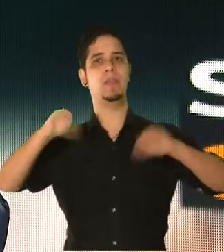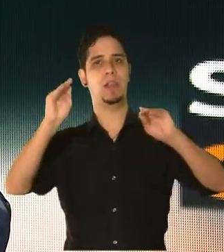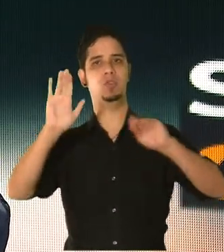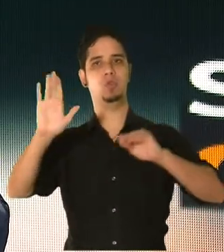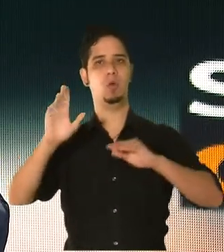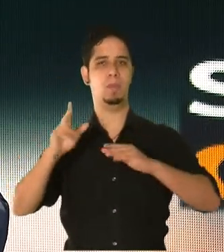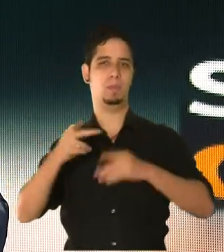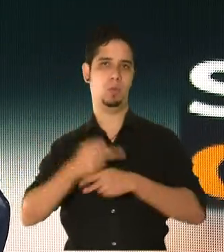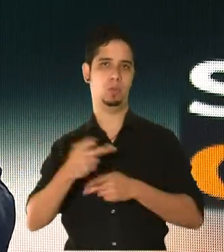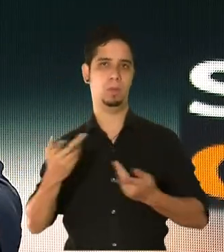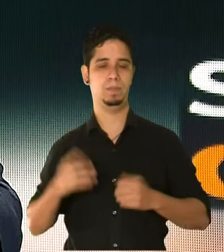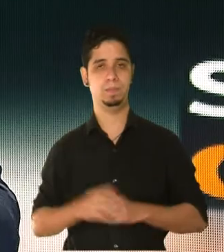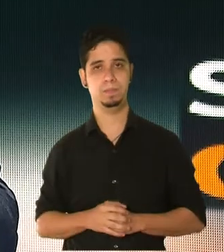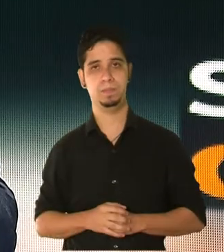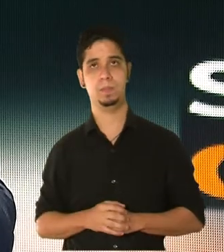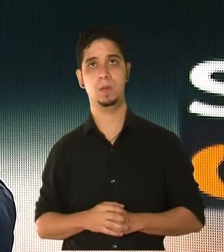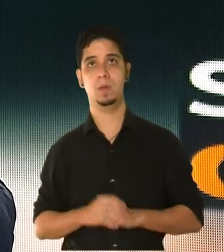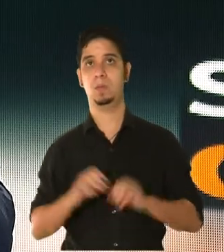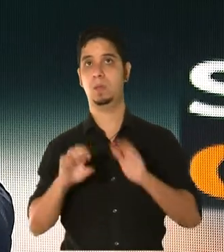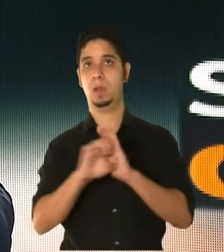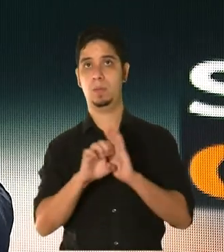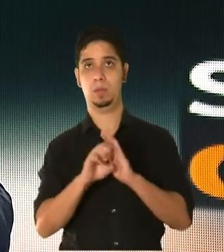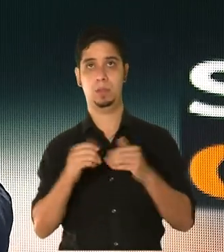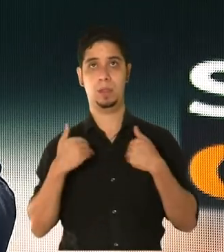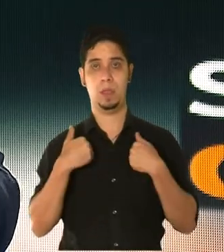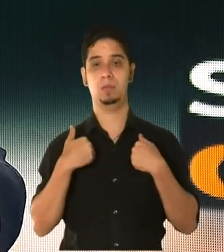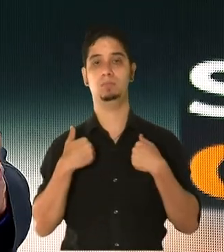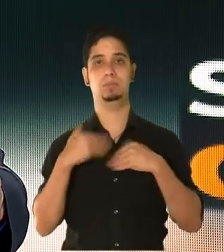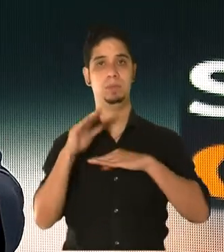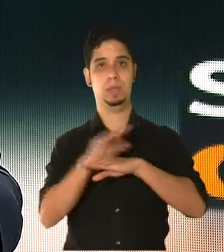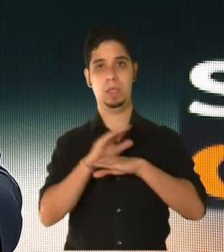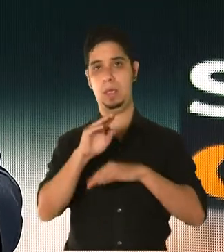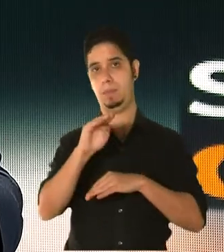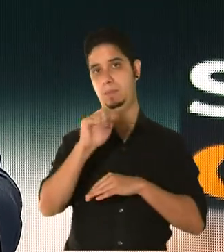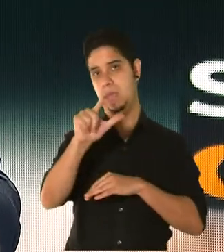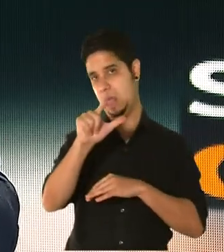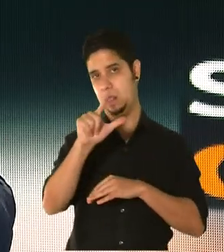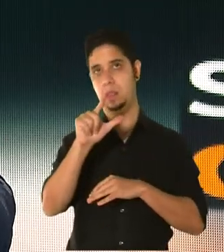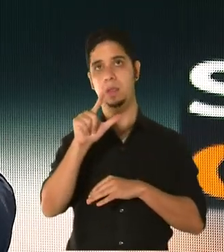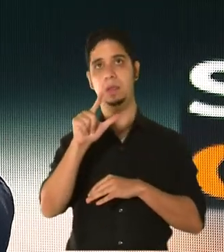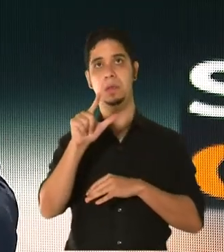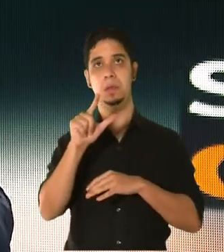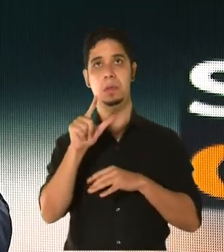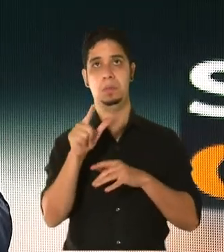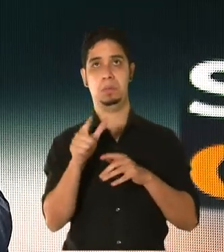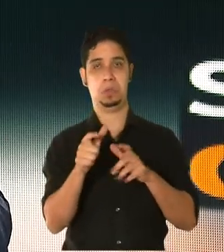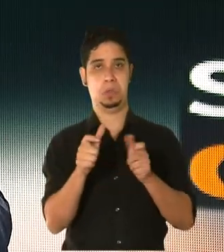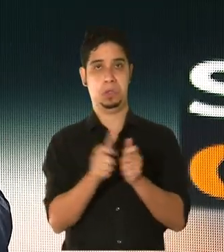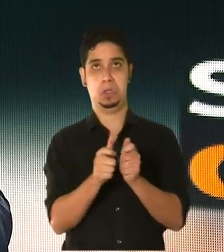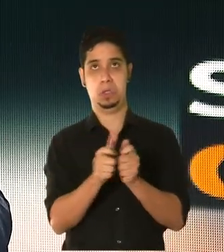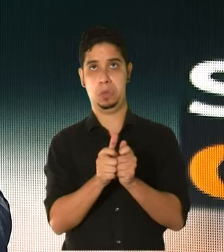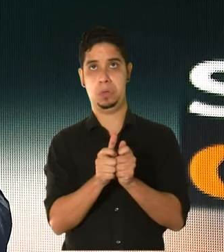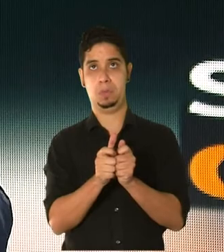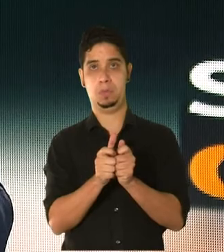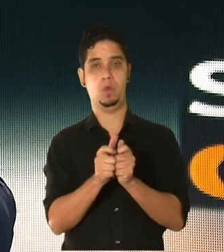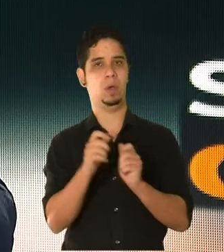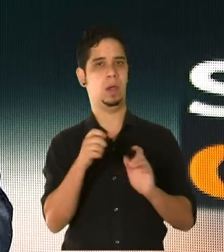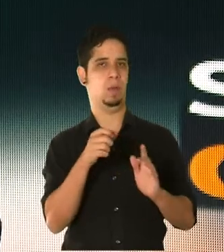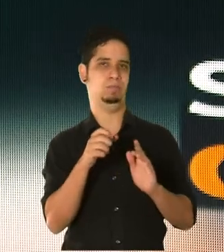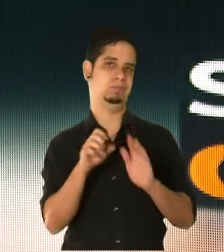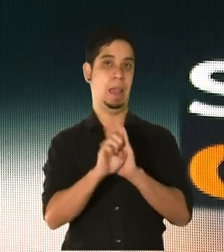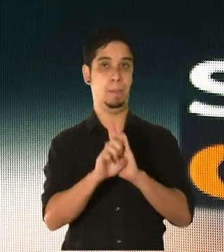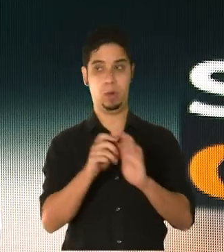por ejemplo de solamente tener un negocio de miel para darte un ejemplo bien particular que a mí me chocó